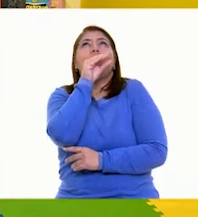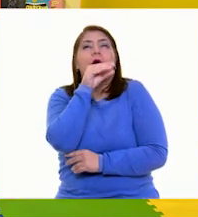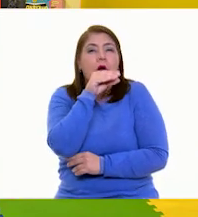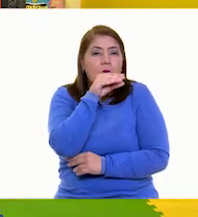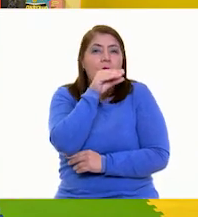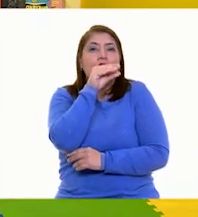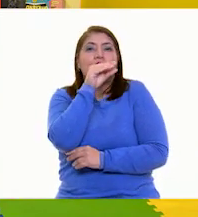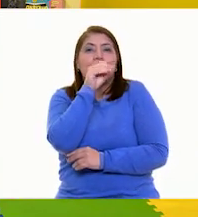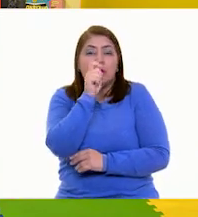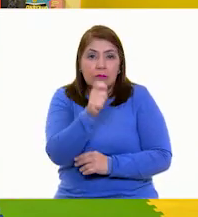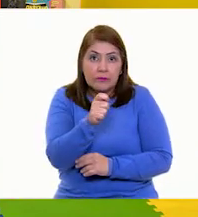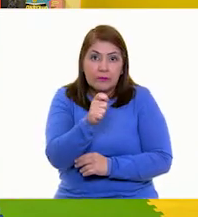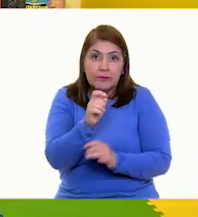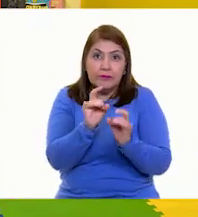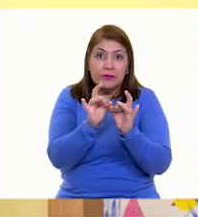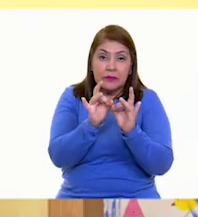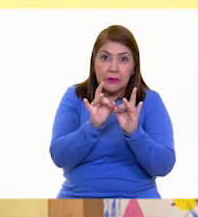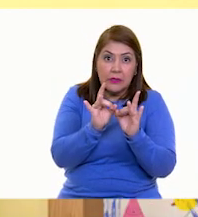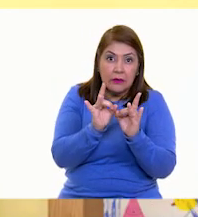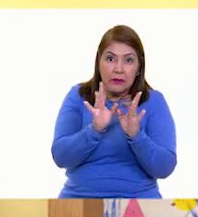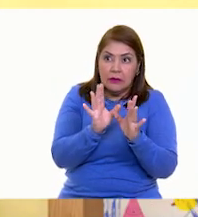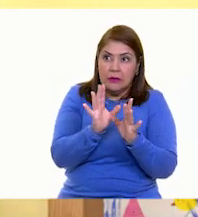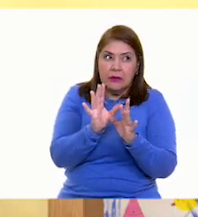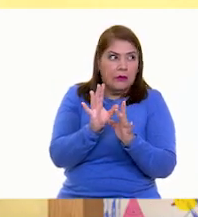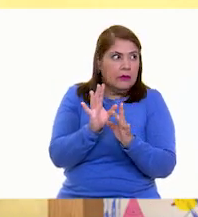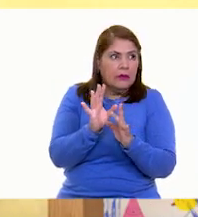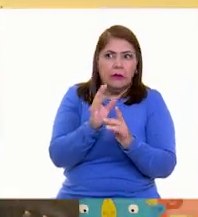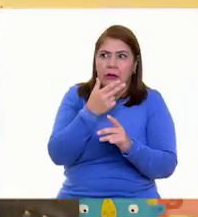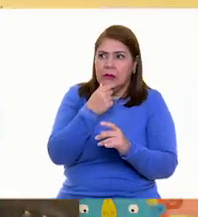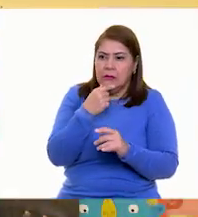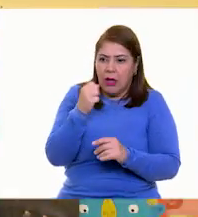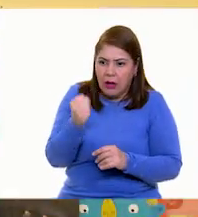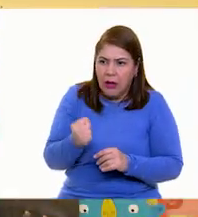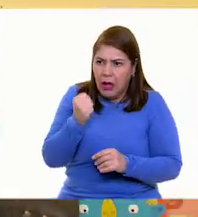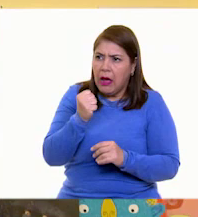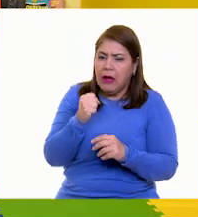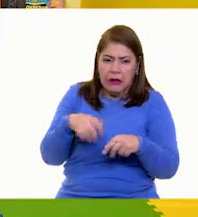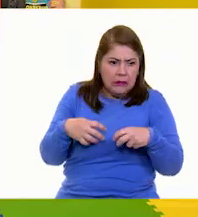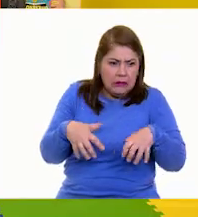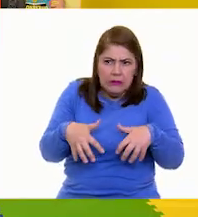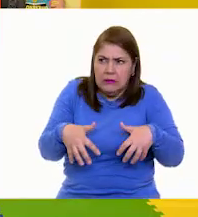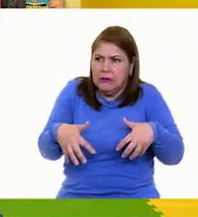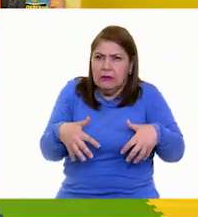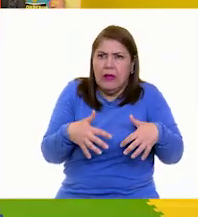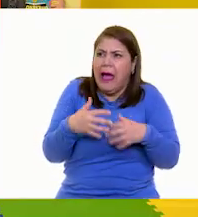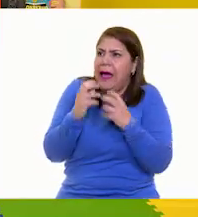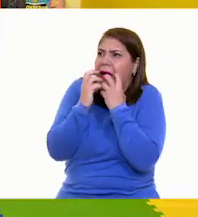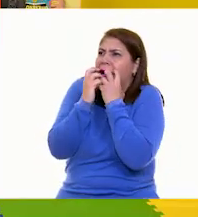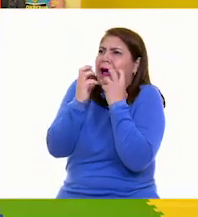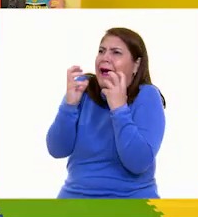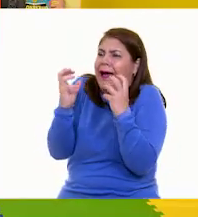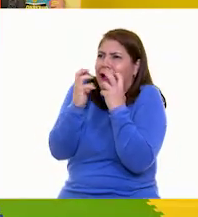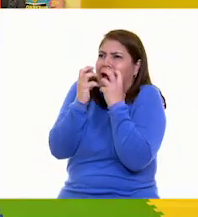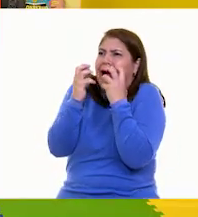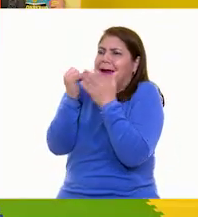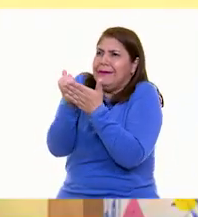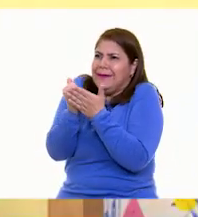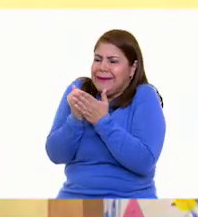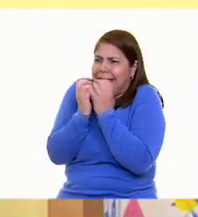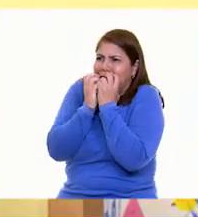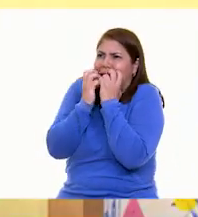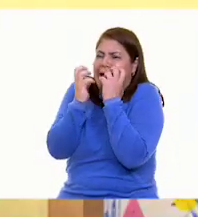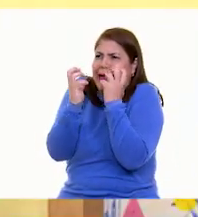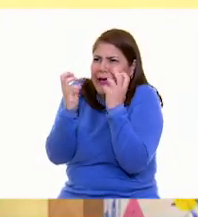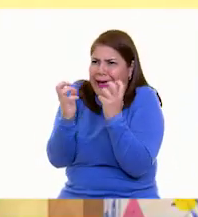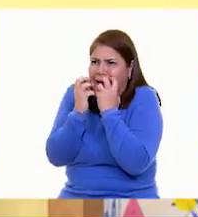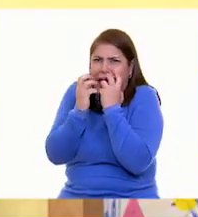Ahora el pastor, temblando de miedo, gritó a sus amigos por ayuda. ¡Ayuda!